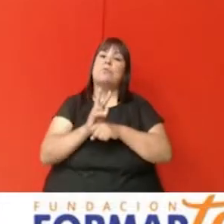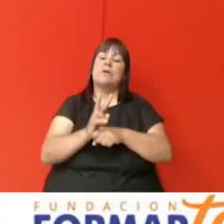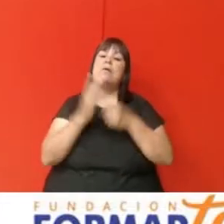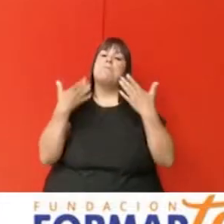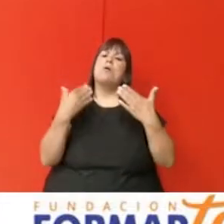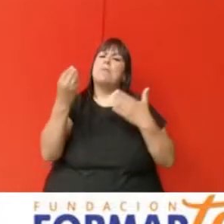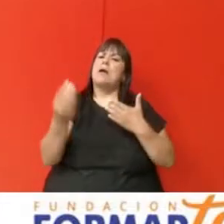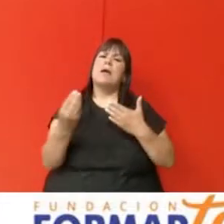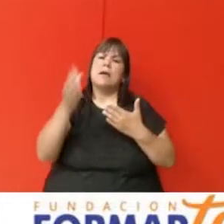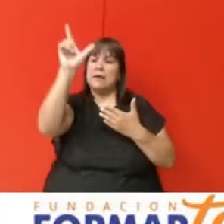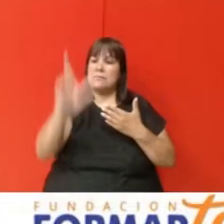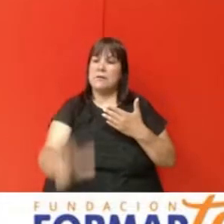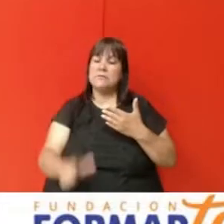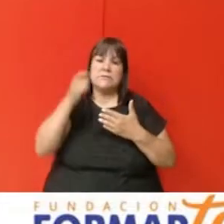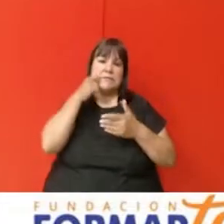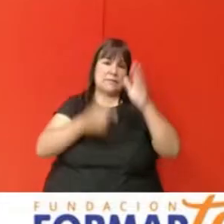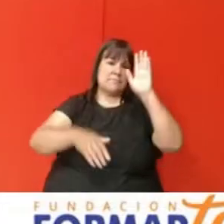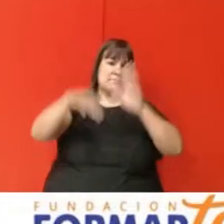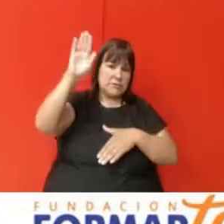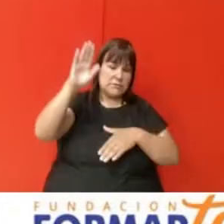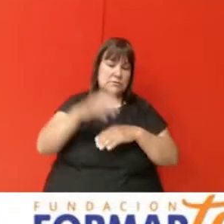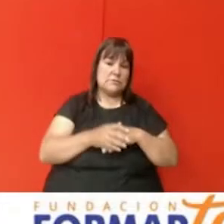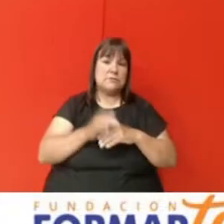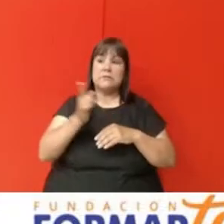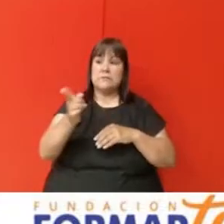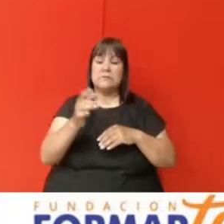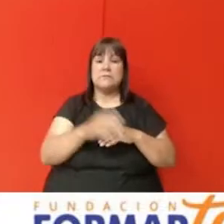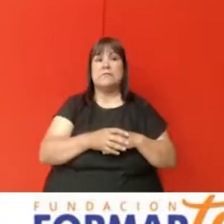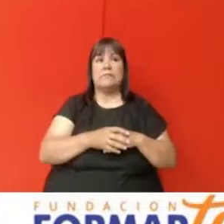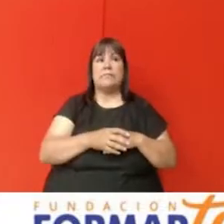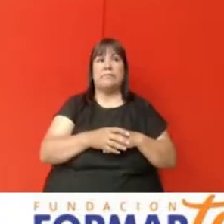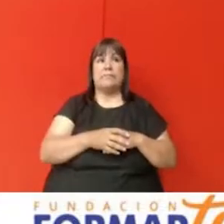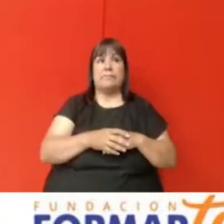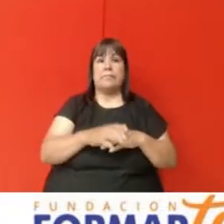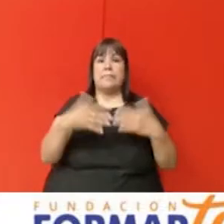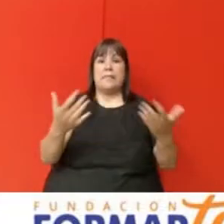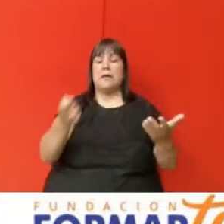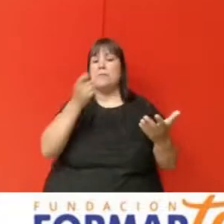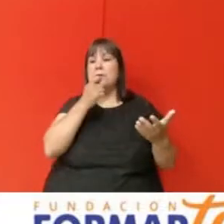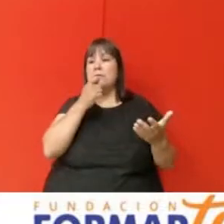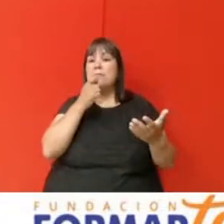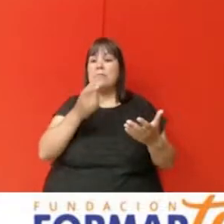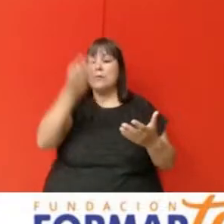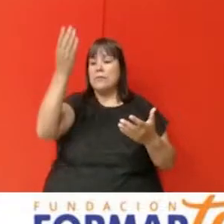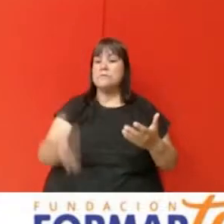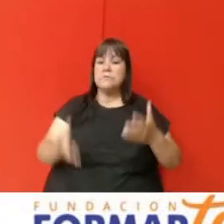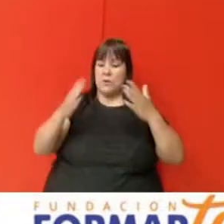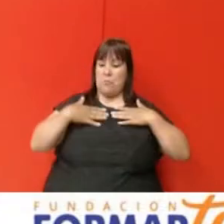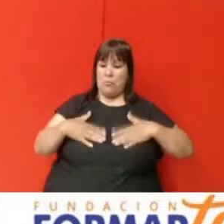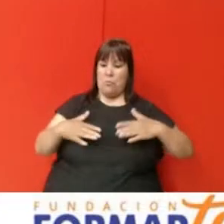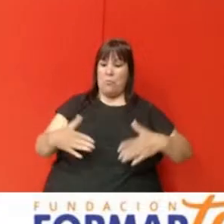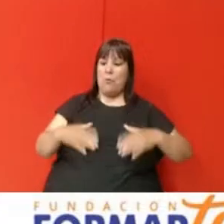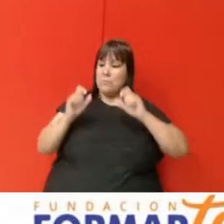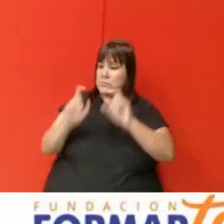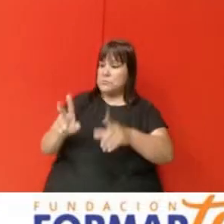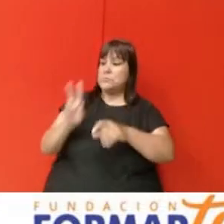las personas mayores desde el mundo tangible? Bueno, hay nuestros cuidados físicos,